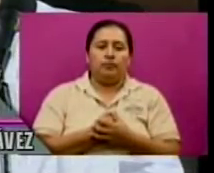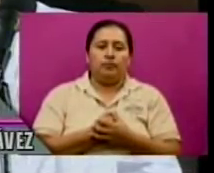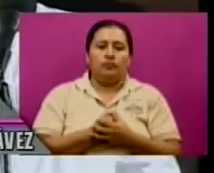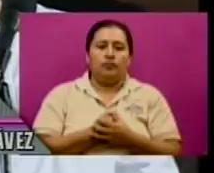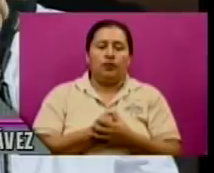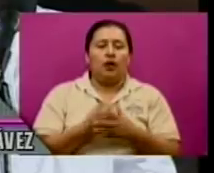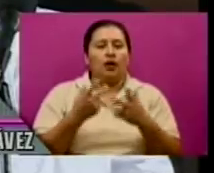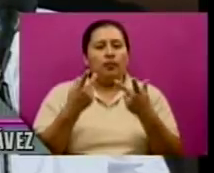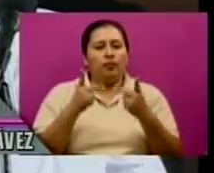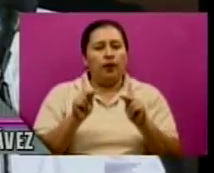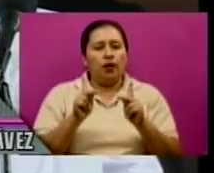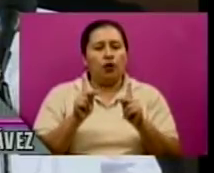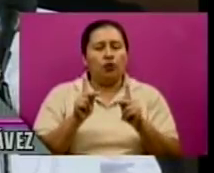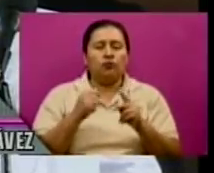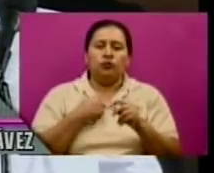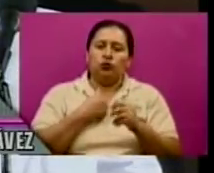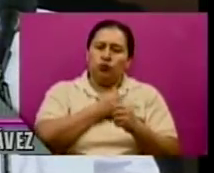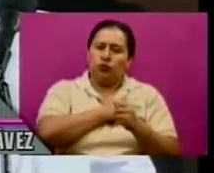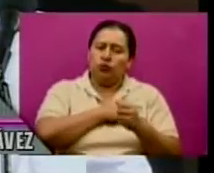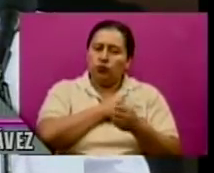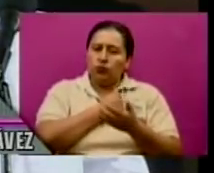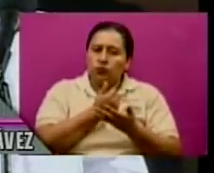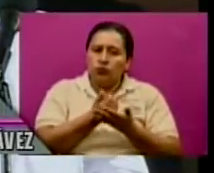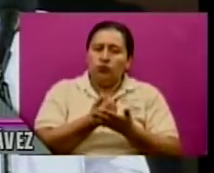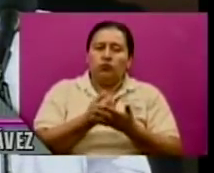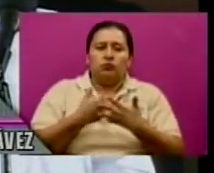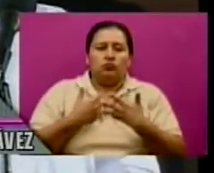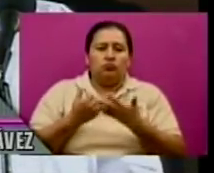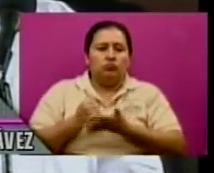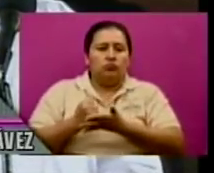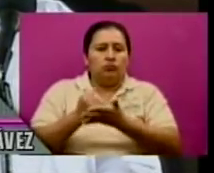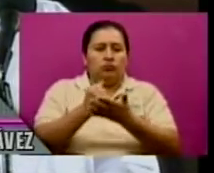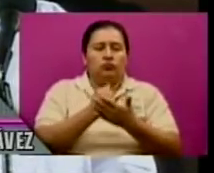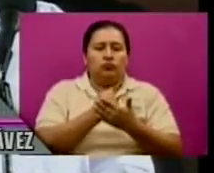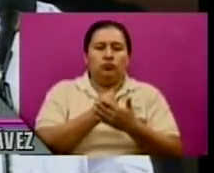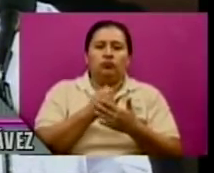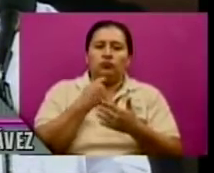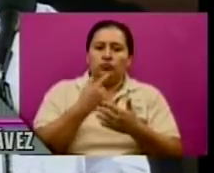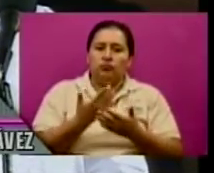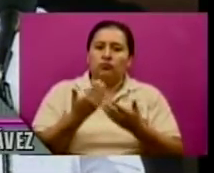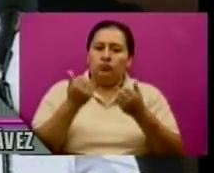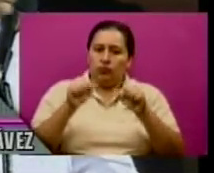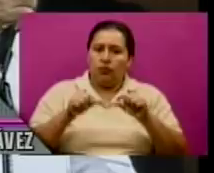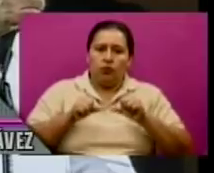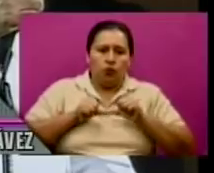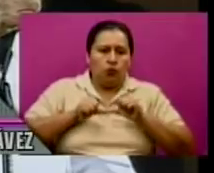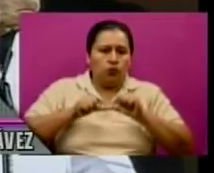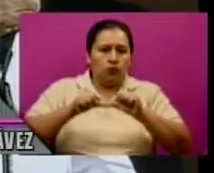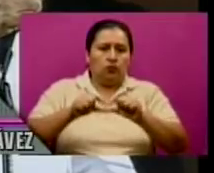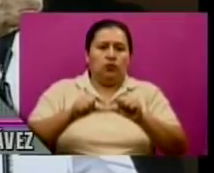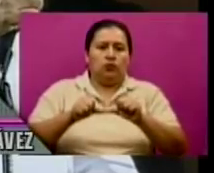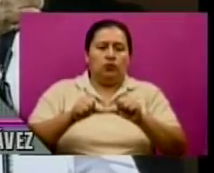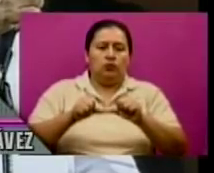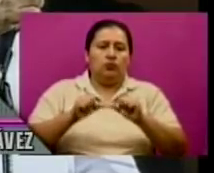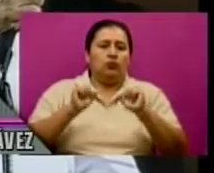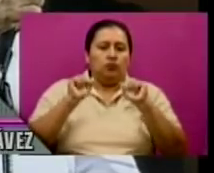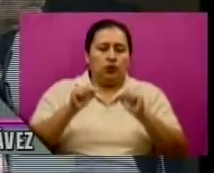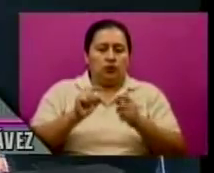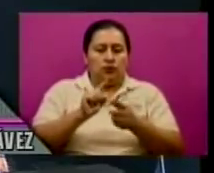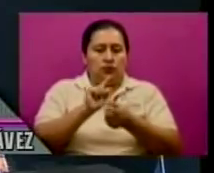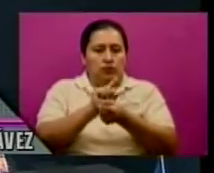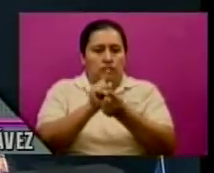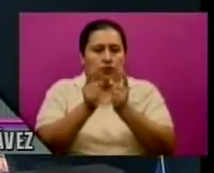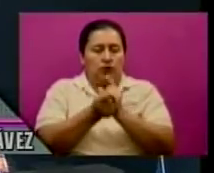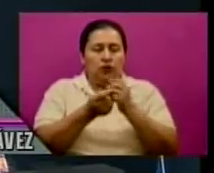Pero condolencia y solidaridad para ser consecuente, que se convierten en